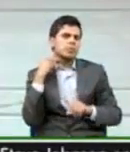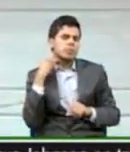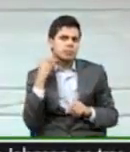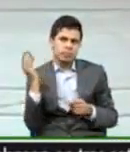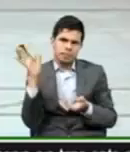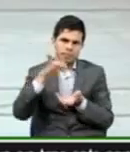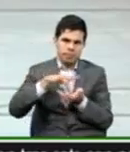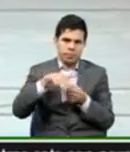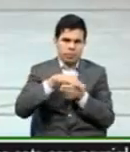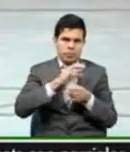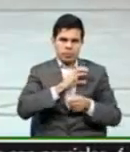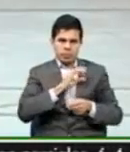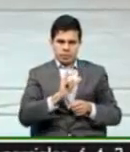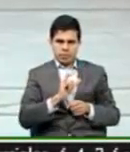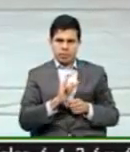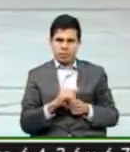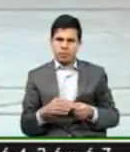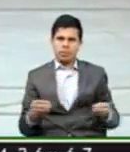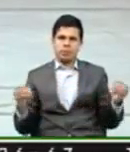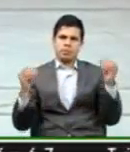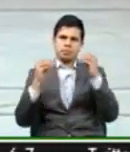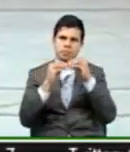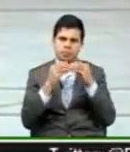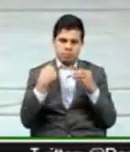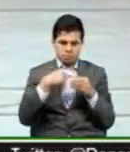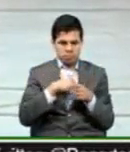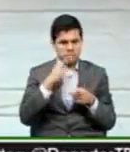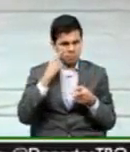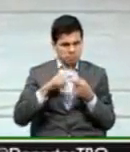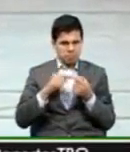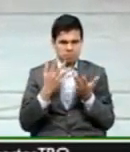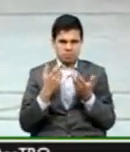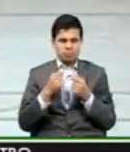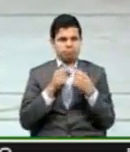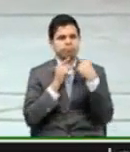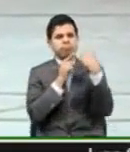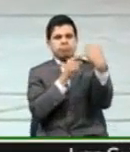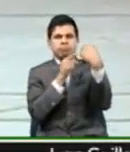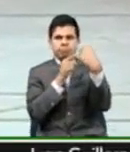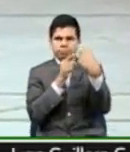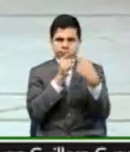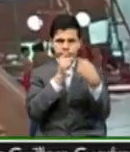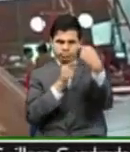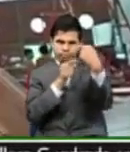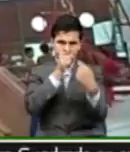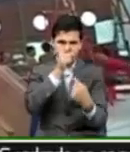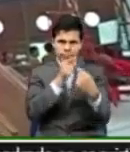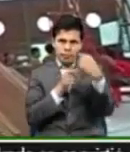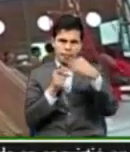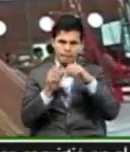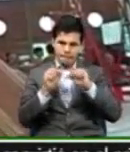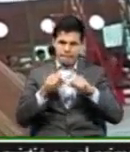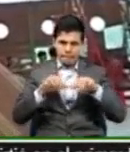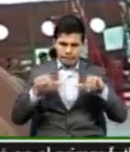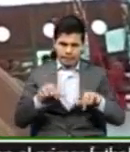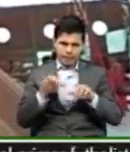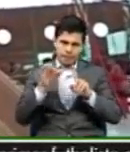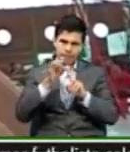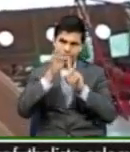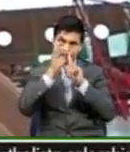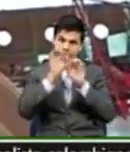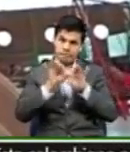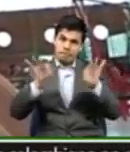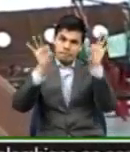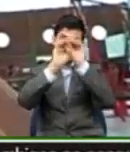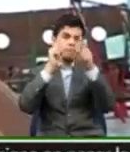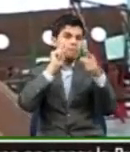ser en Cali, y vamos a buscar lógicamente la puntuación para tratar de conseguir el cupo a Río, que es lo más